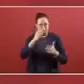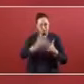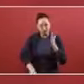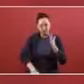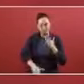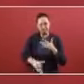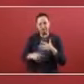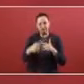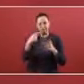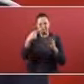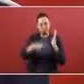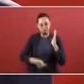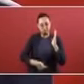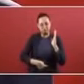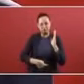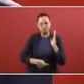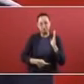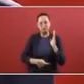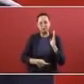presentaron